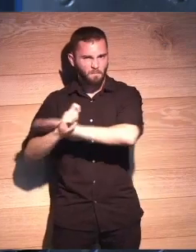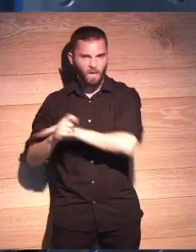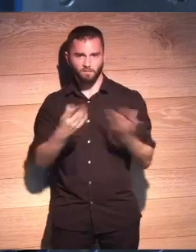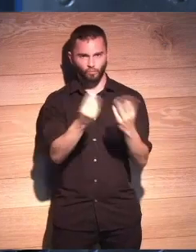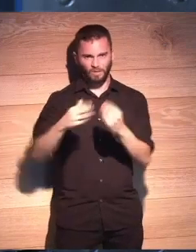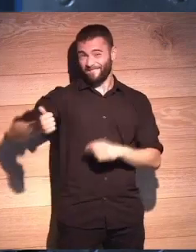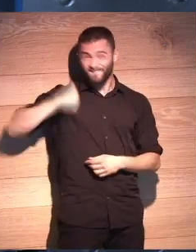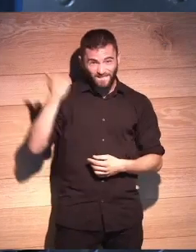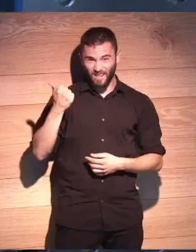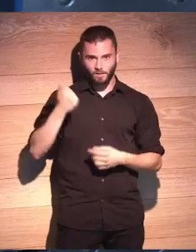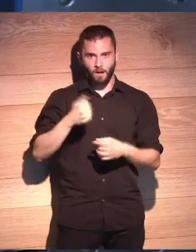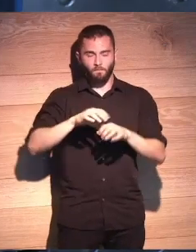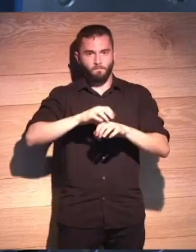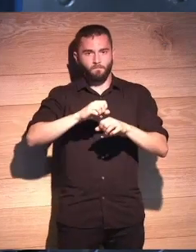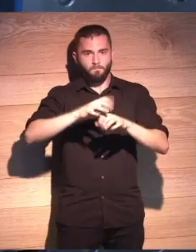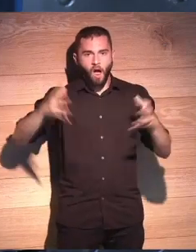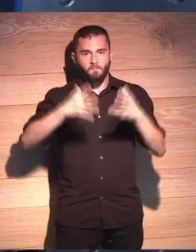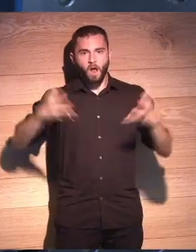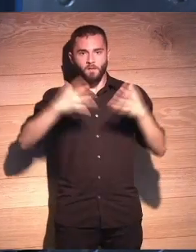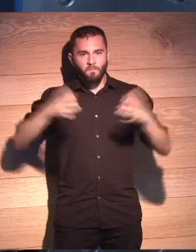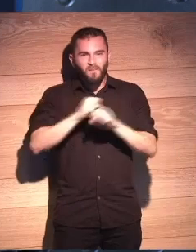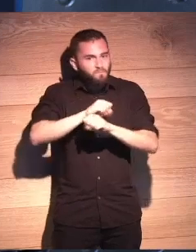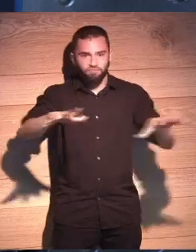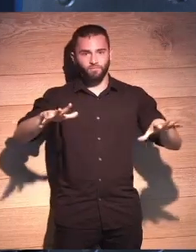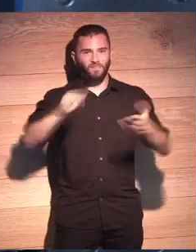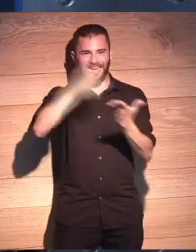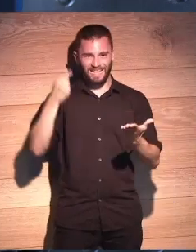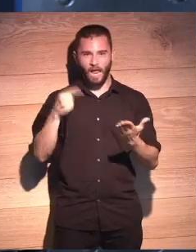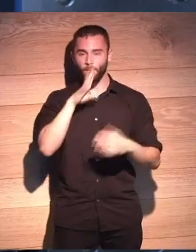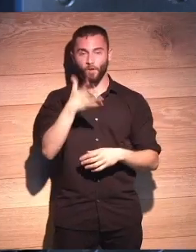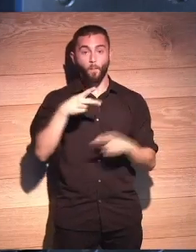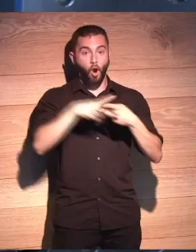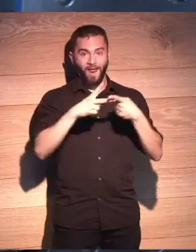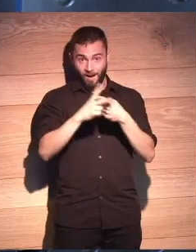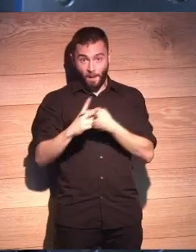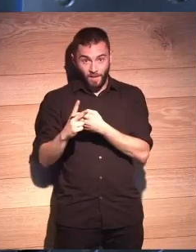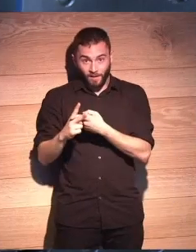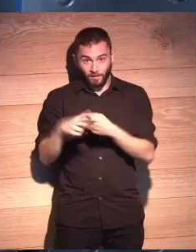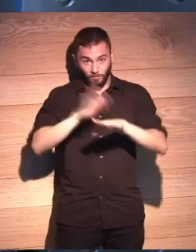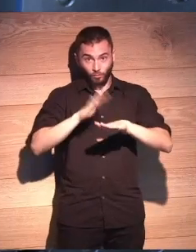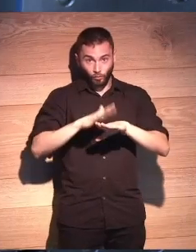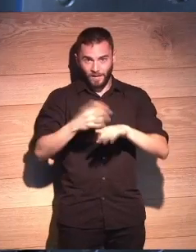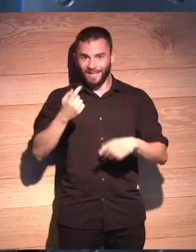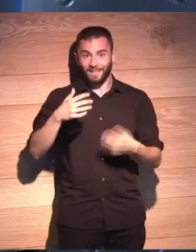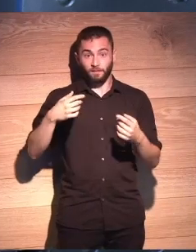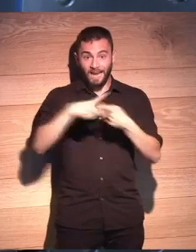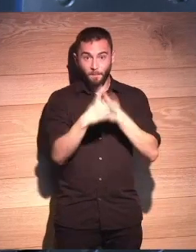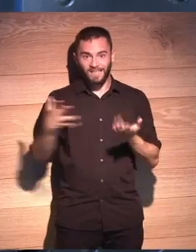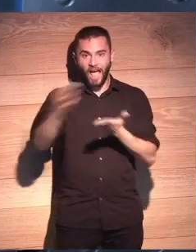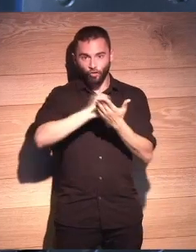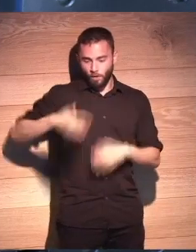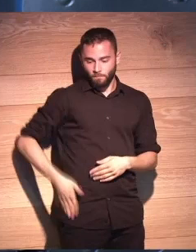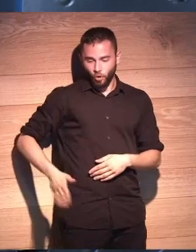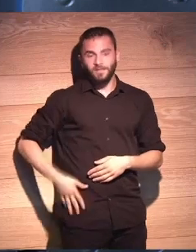además falsedades que se extienden a la velocidad de la luz, porque se extienden por las herramientas que llevamos todos en los bolsillos.